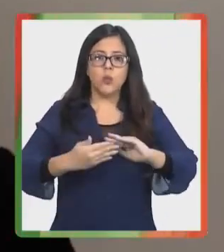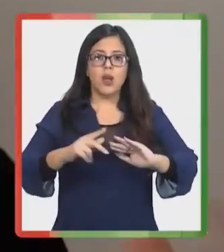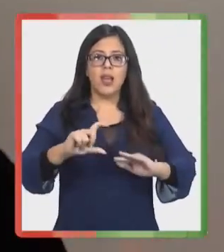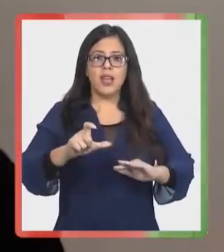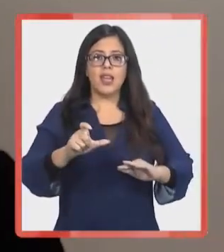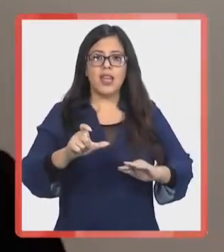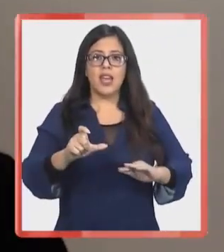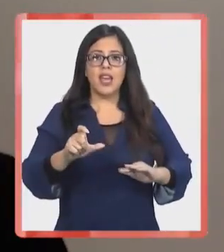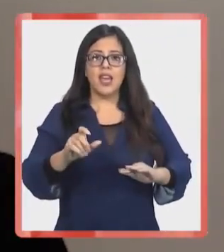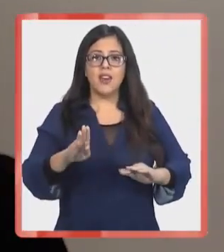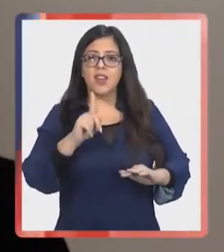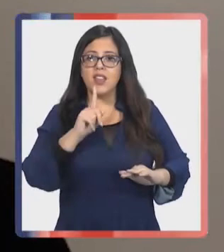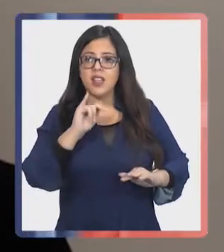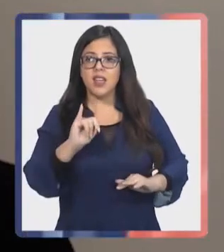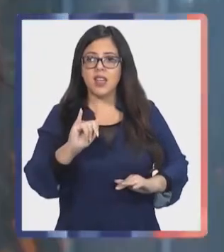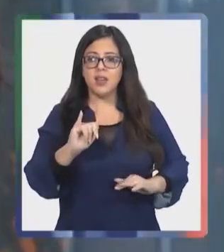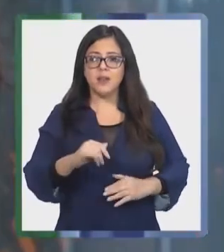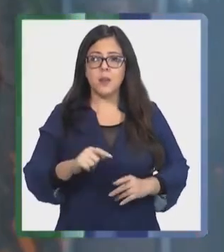comunidad LGBTI+.